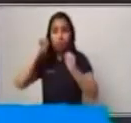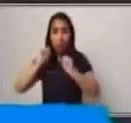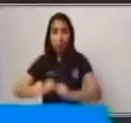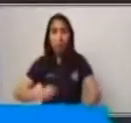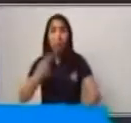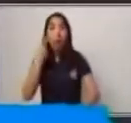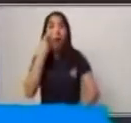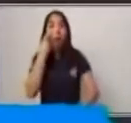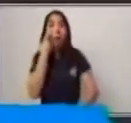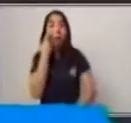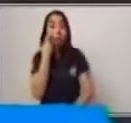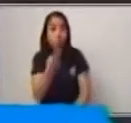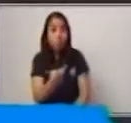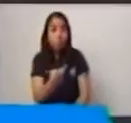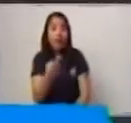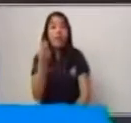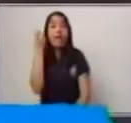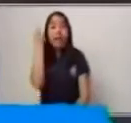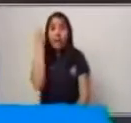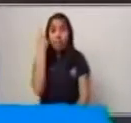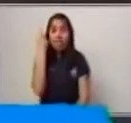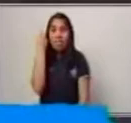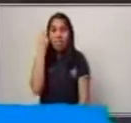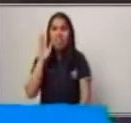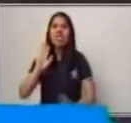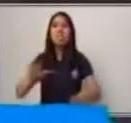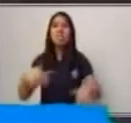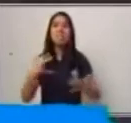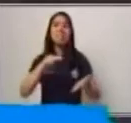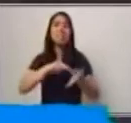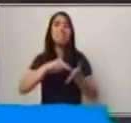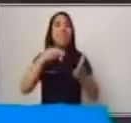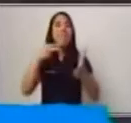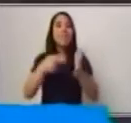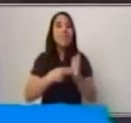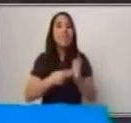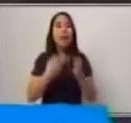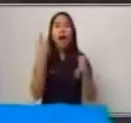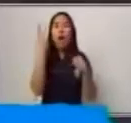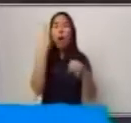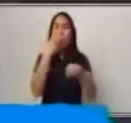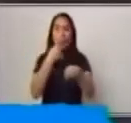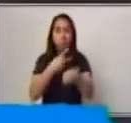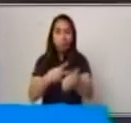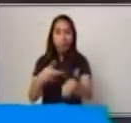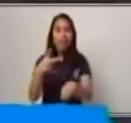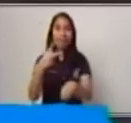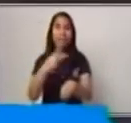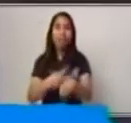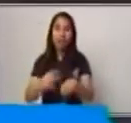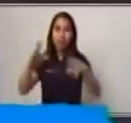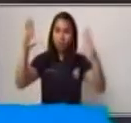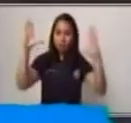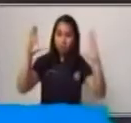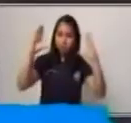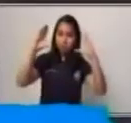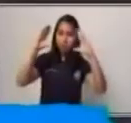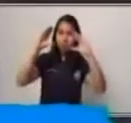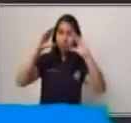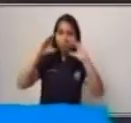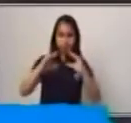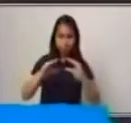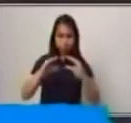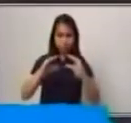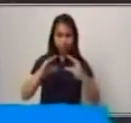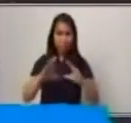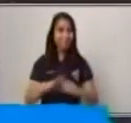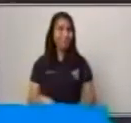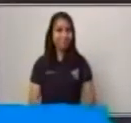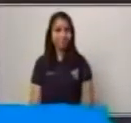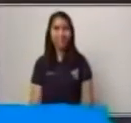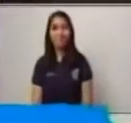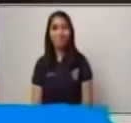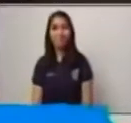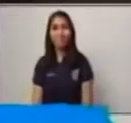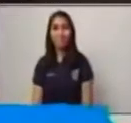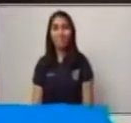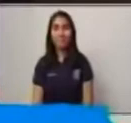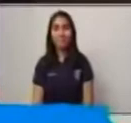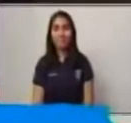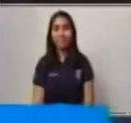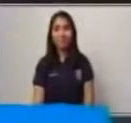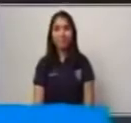Nos está dando nuevos significados, brindando nuevas sensaciones en ese significado. Entonces,